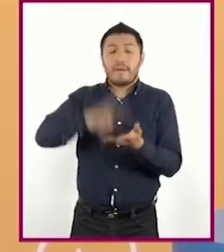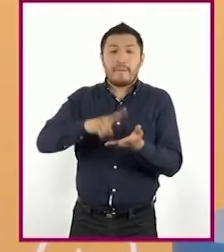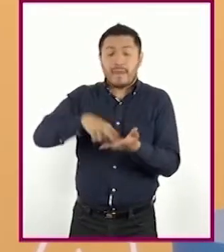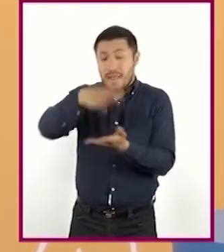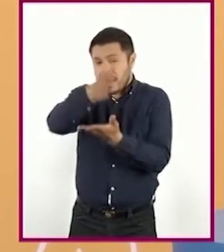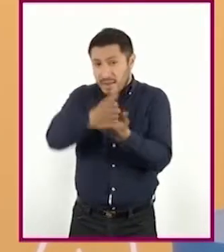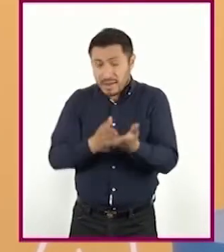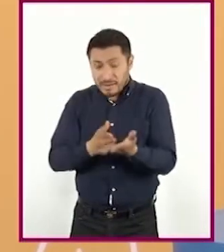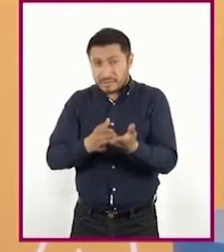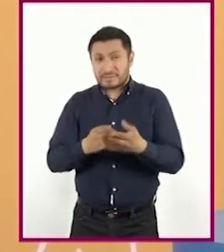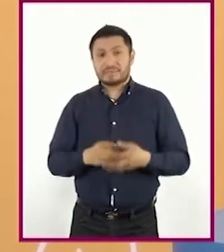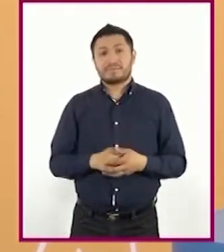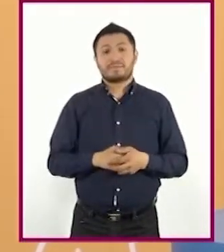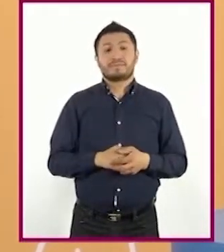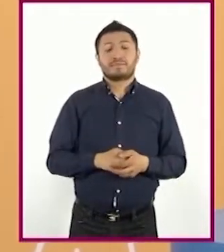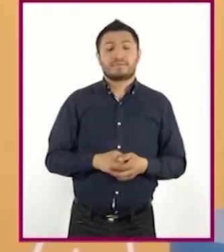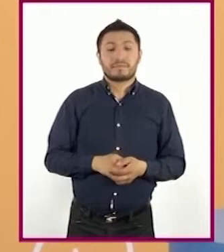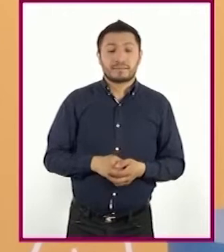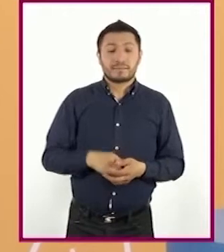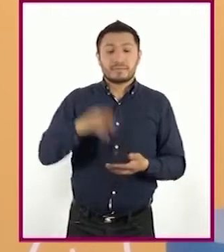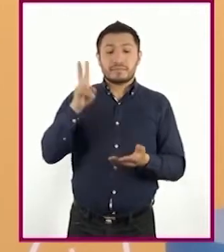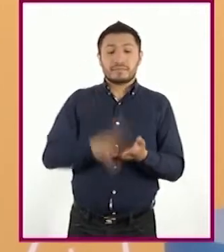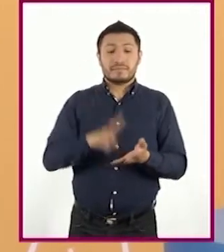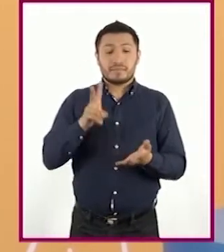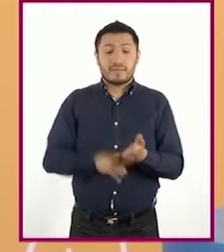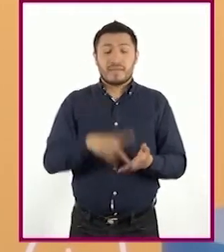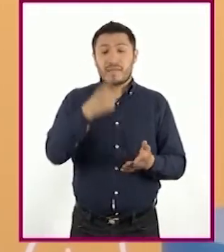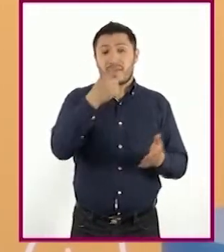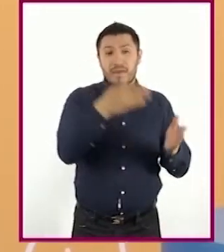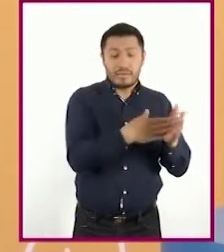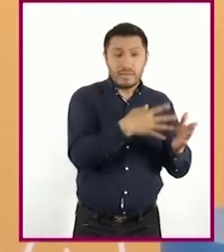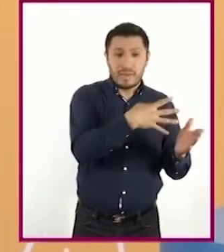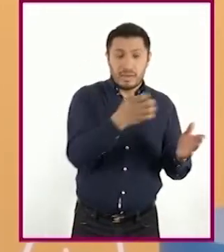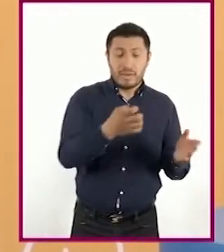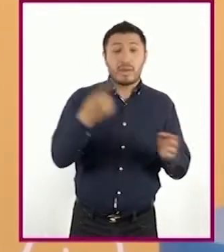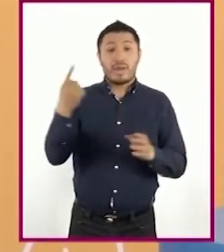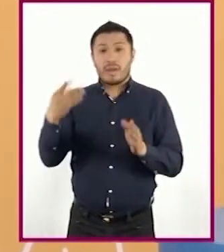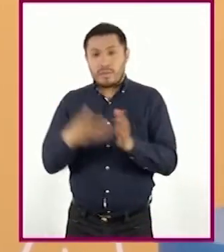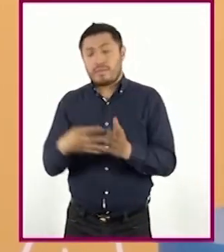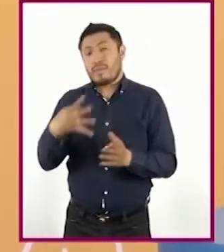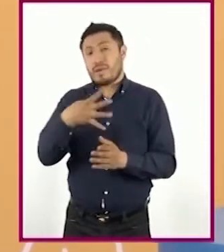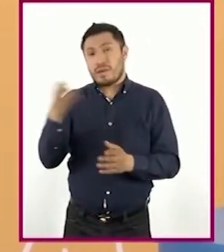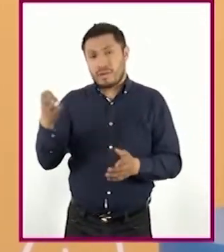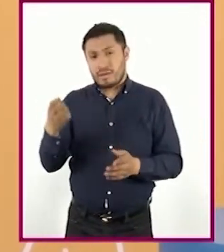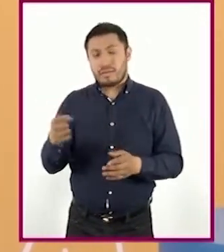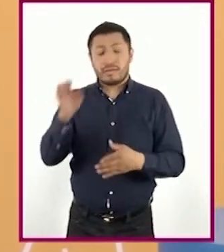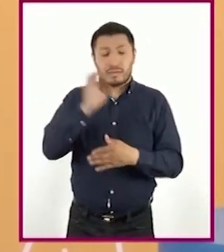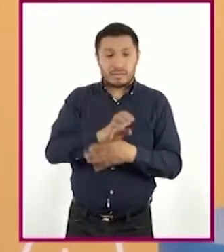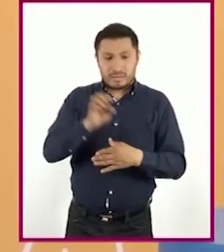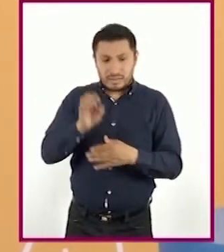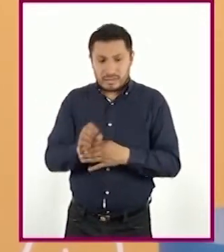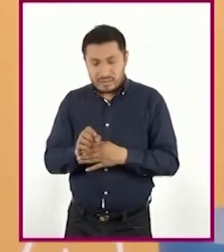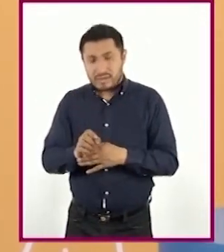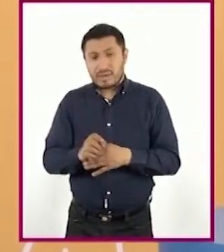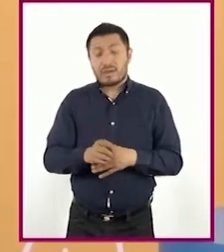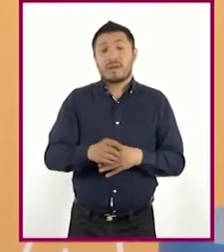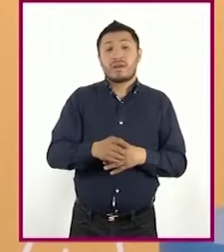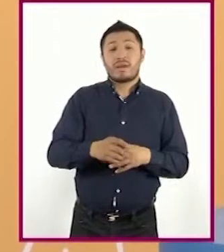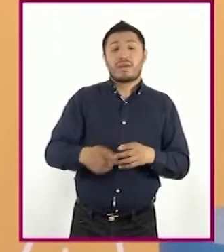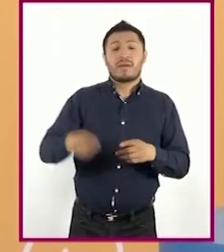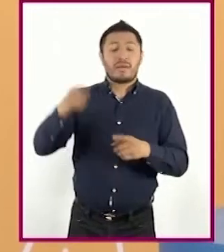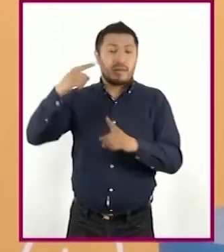datos por la mitad. Esos valores son 1,900 y 1,900. Por lo tanto, el promedio